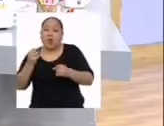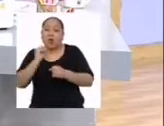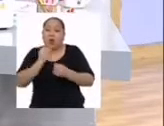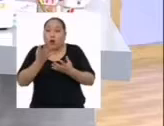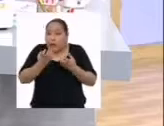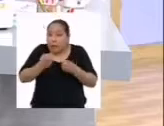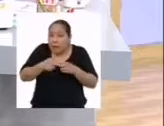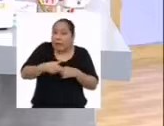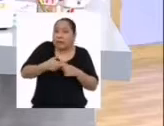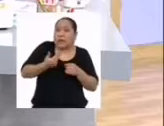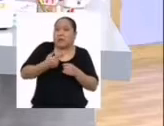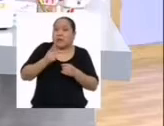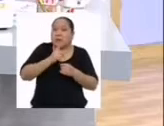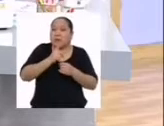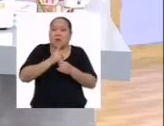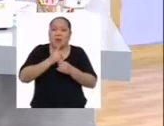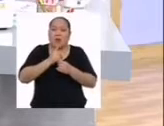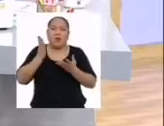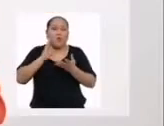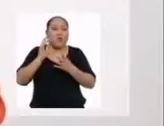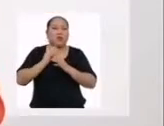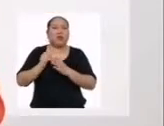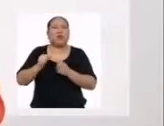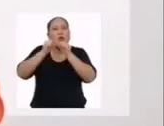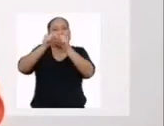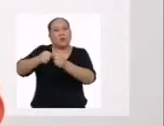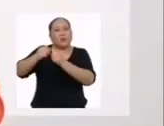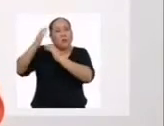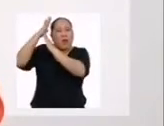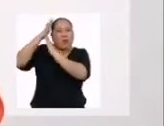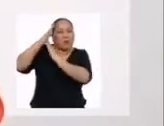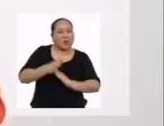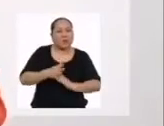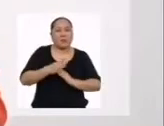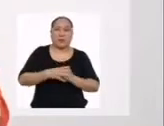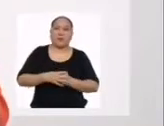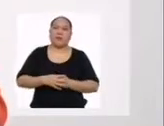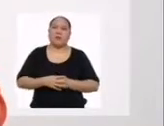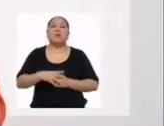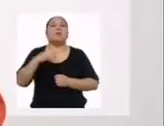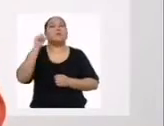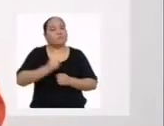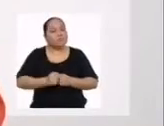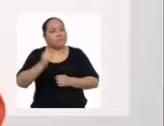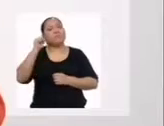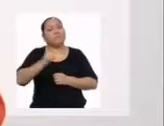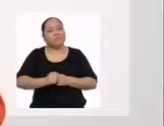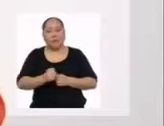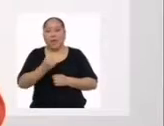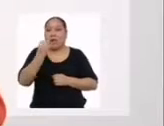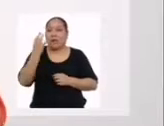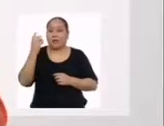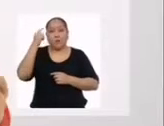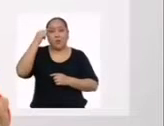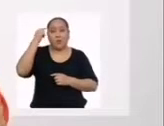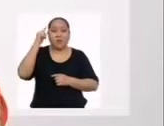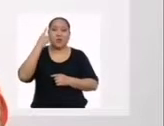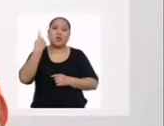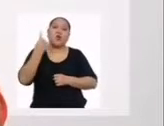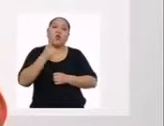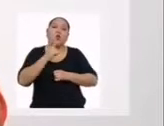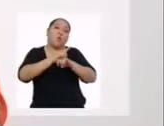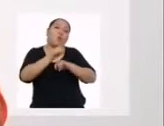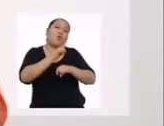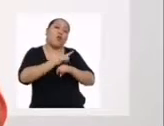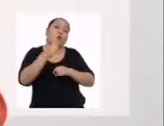tener que enfrentar discriminación de sus compañeros. Así es, Yaremis, porque aunque algunos piensan que es solo una broma o un